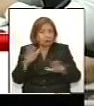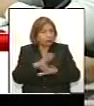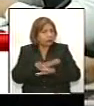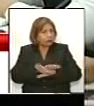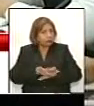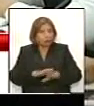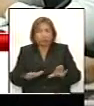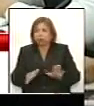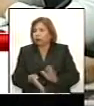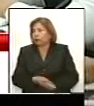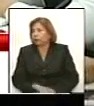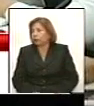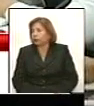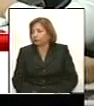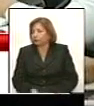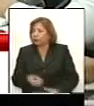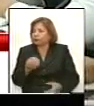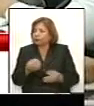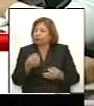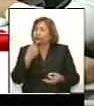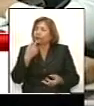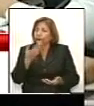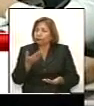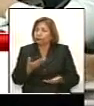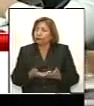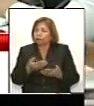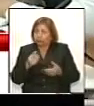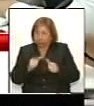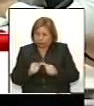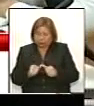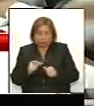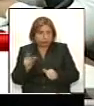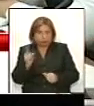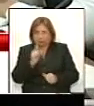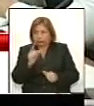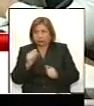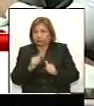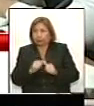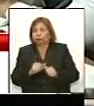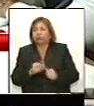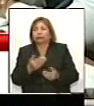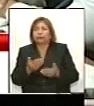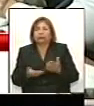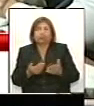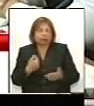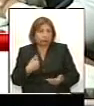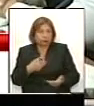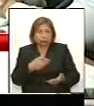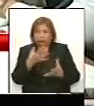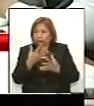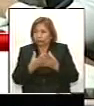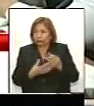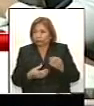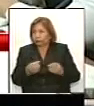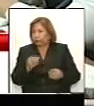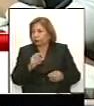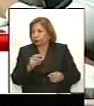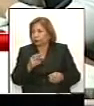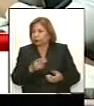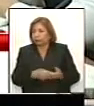la convalidación judicial, debe decirme el juez si continúo o no continúo. En el caso de desaparecidos, no. En el